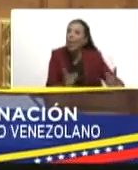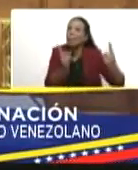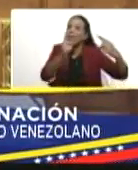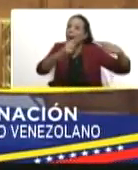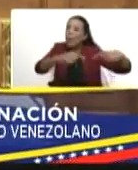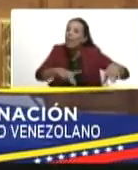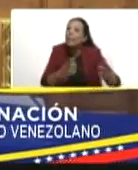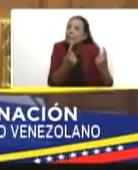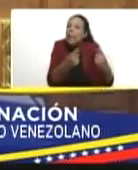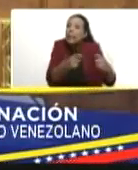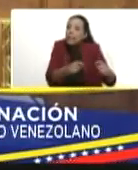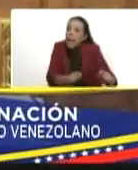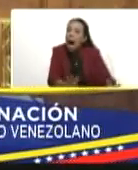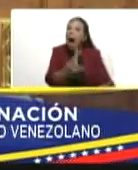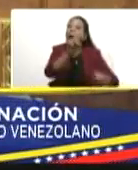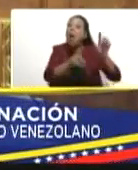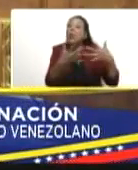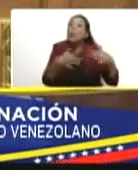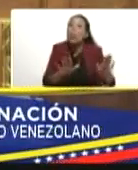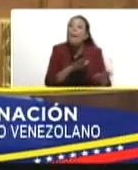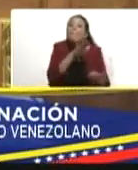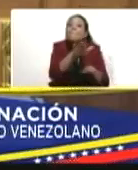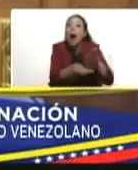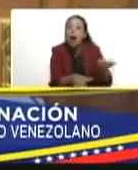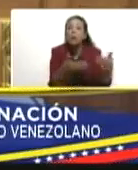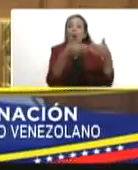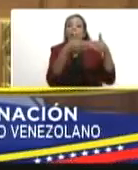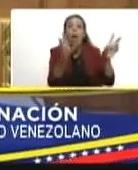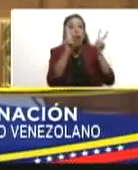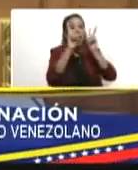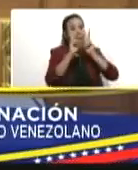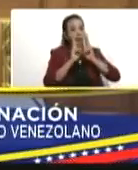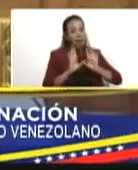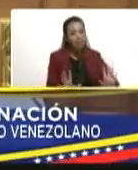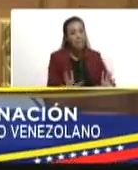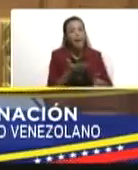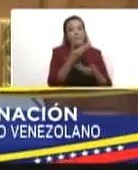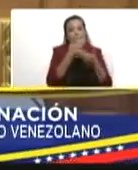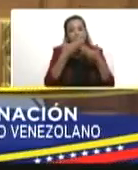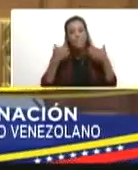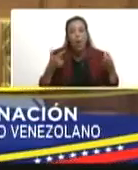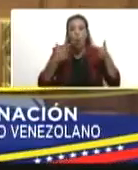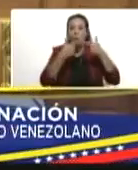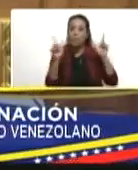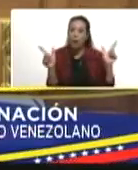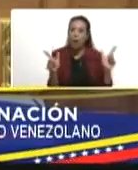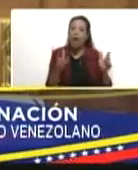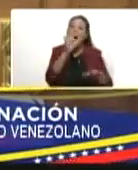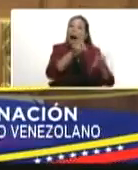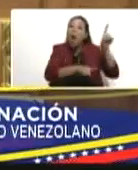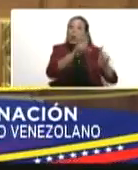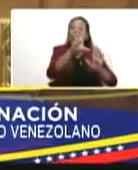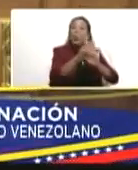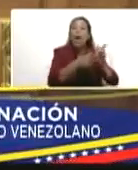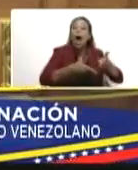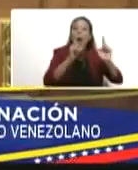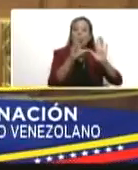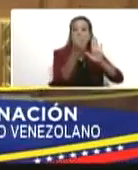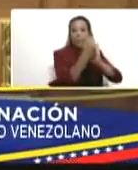que han dado algunos primeros pasos en la dirección correcta para el levantamiento de algunas